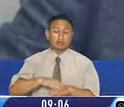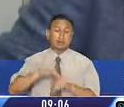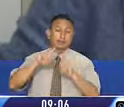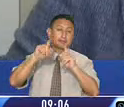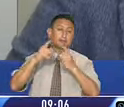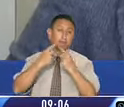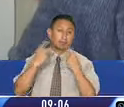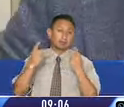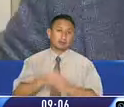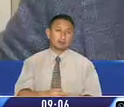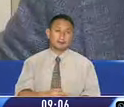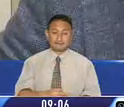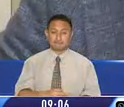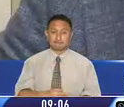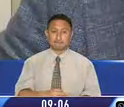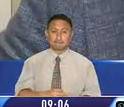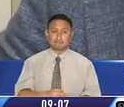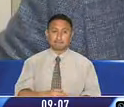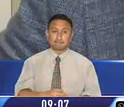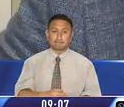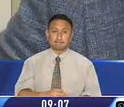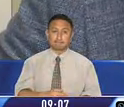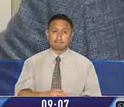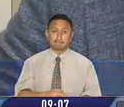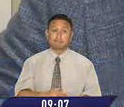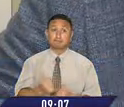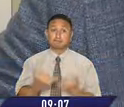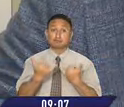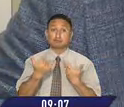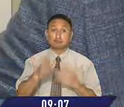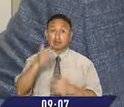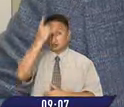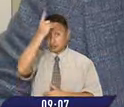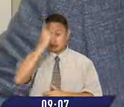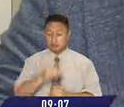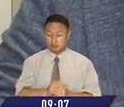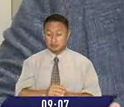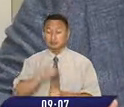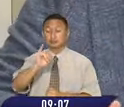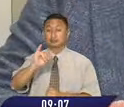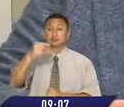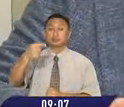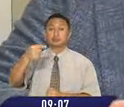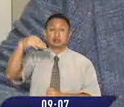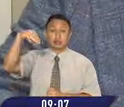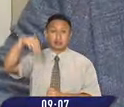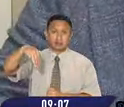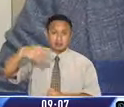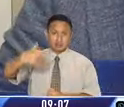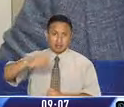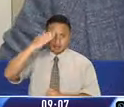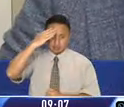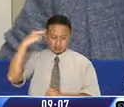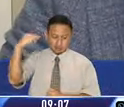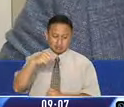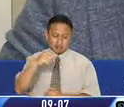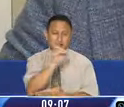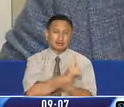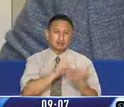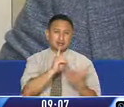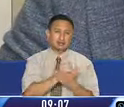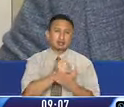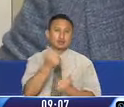se puedan dar. Por lo menos con esta resolución, el IGM ya sabe cuál es el diseño que